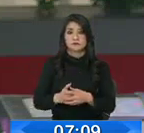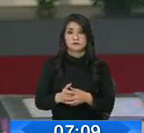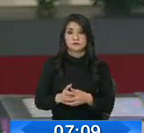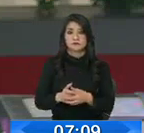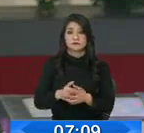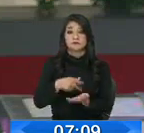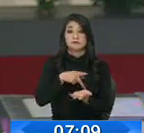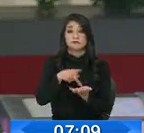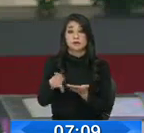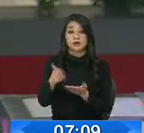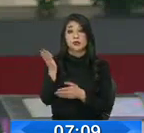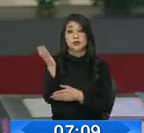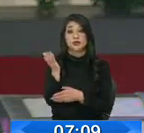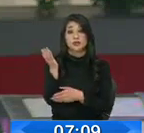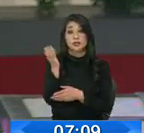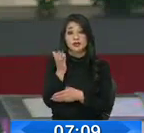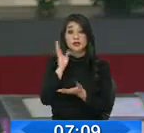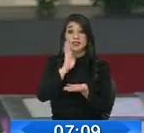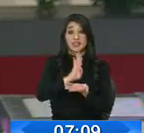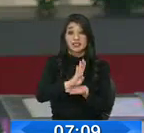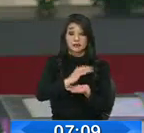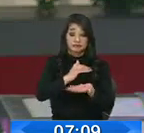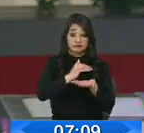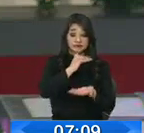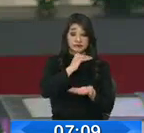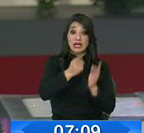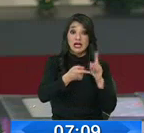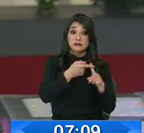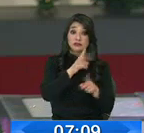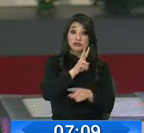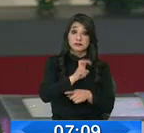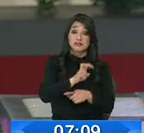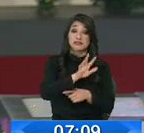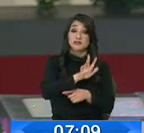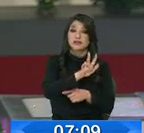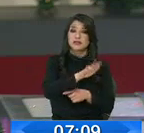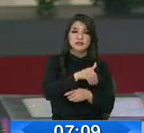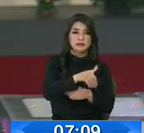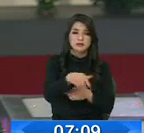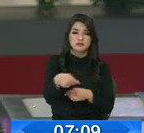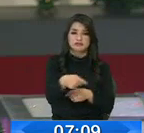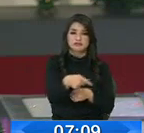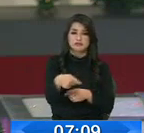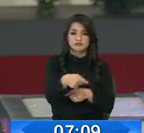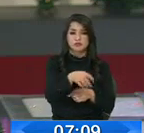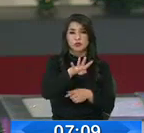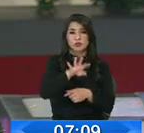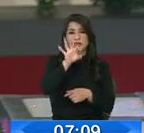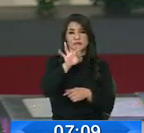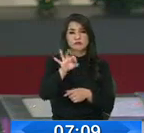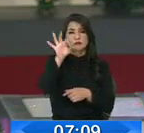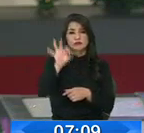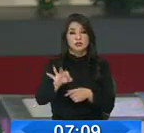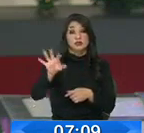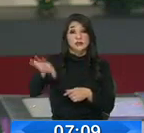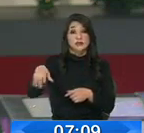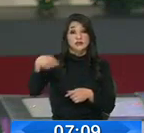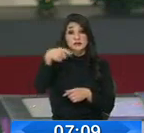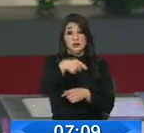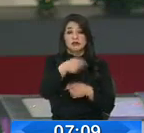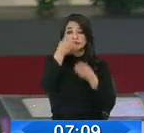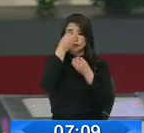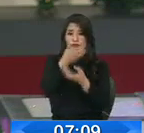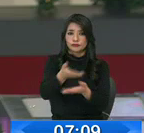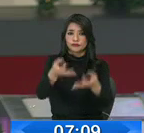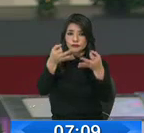de las pensiones del IES tendrían liquidez solo hasta el año 2053 con el aporte del 40% del Estado. Así lo revela